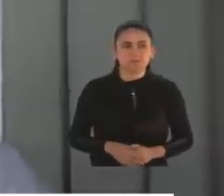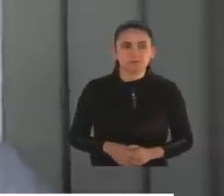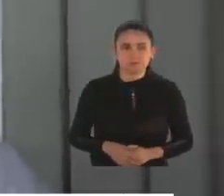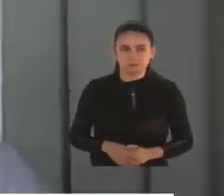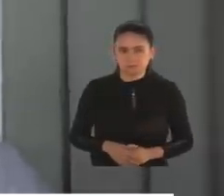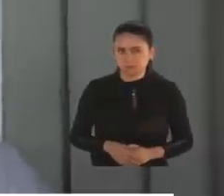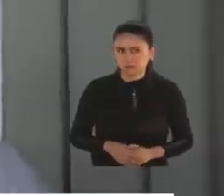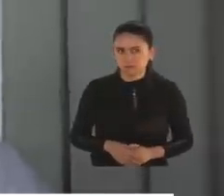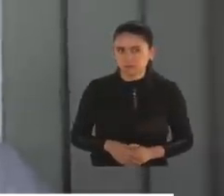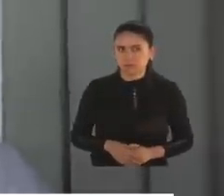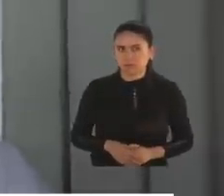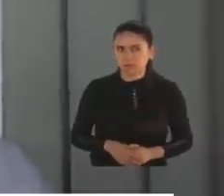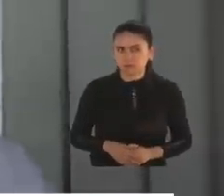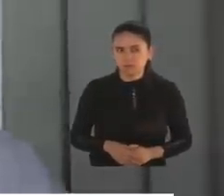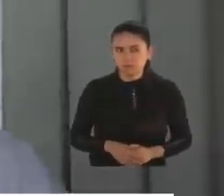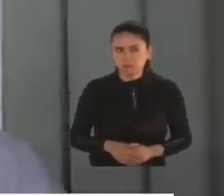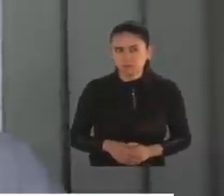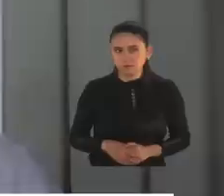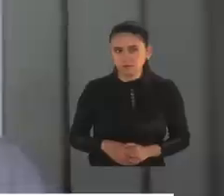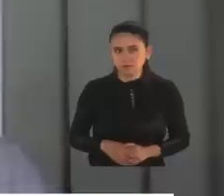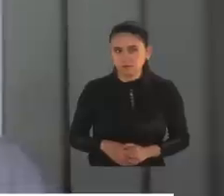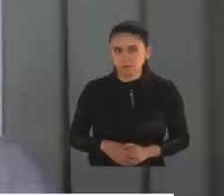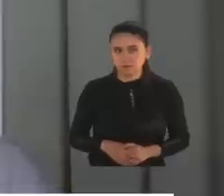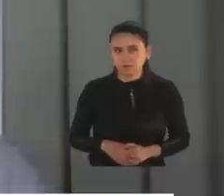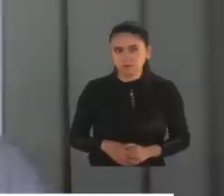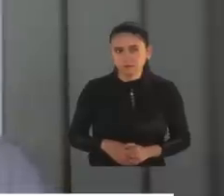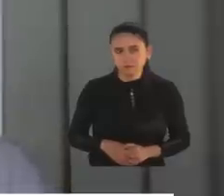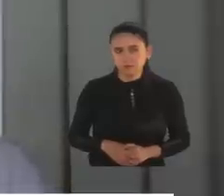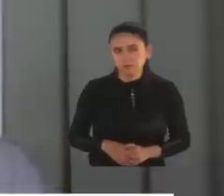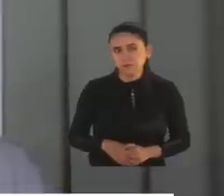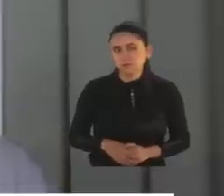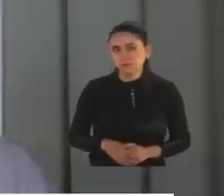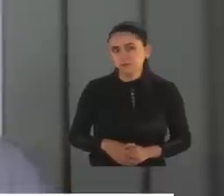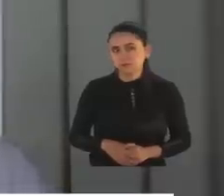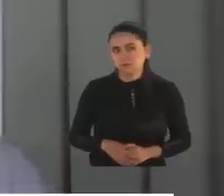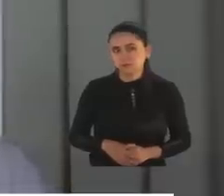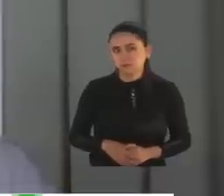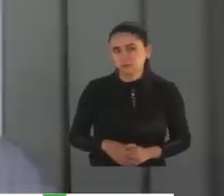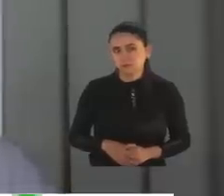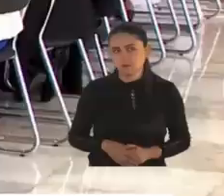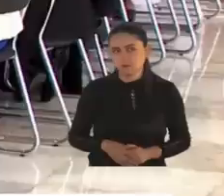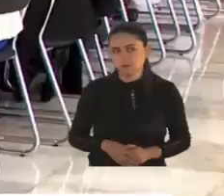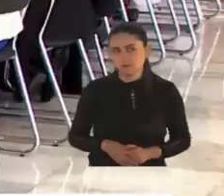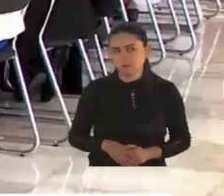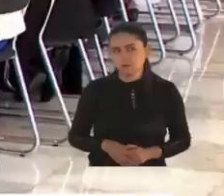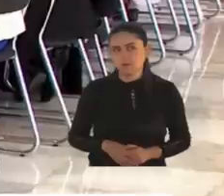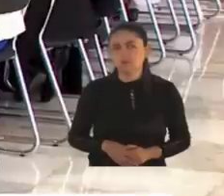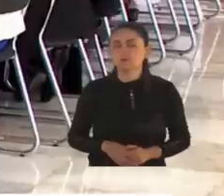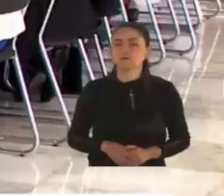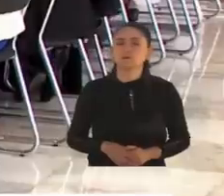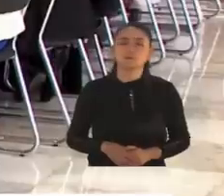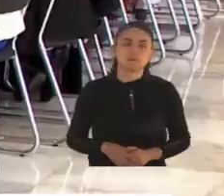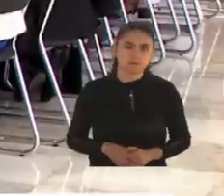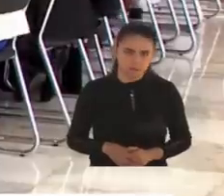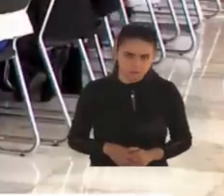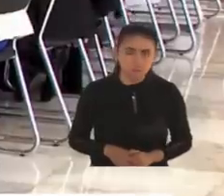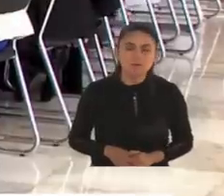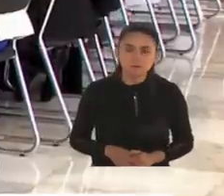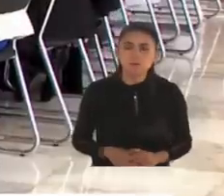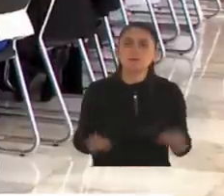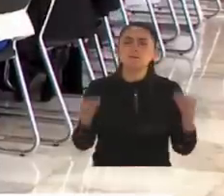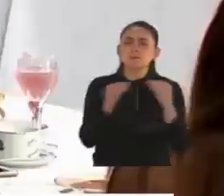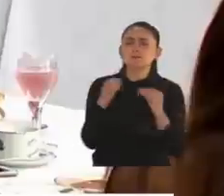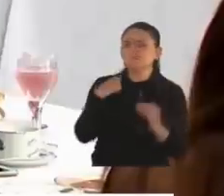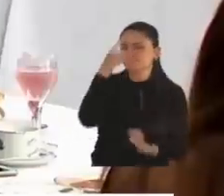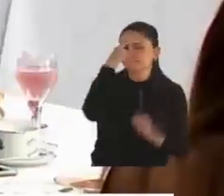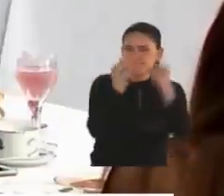¿no?, que ellos cooptaron las Fuerzas Armadas y mantienen el poder por eso, ¿no? Otras de las decisiones que suscita gran